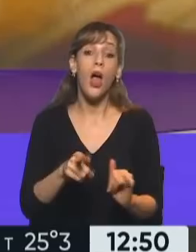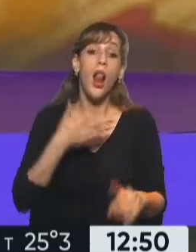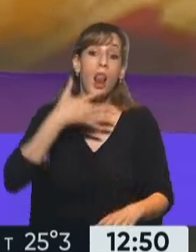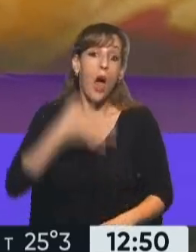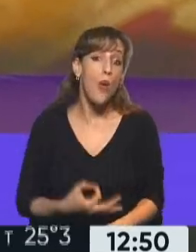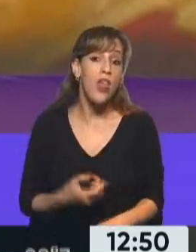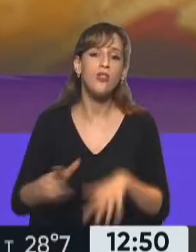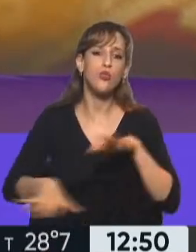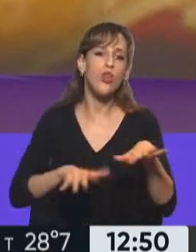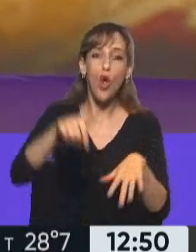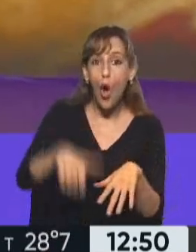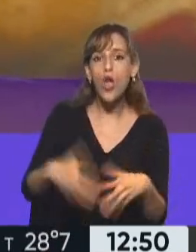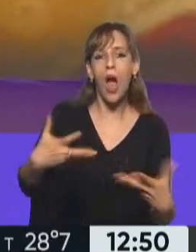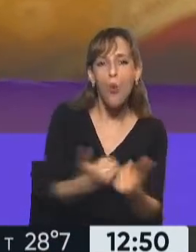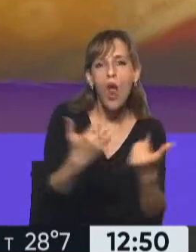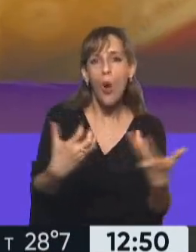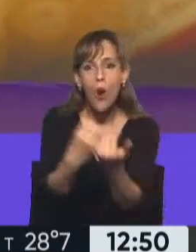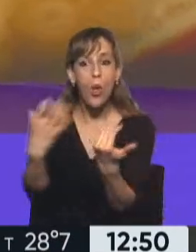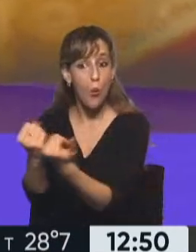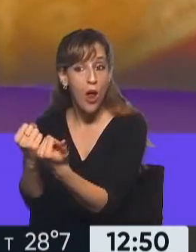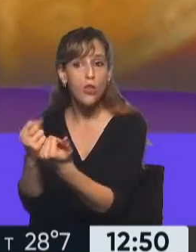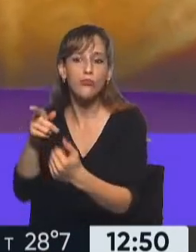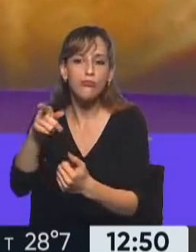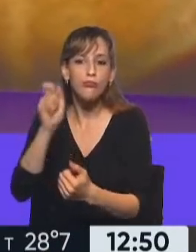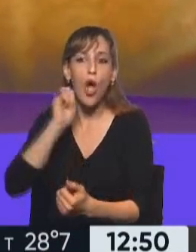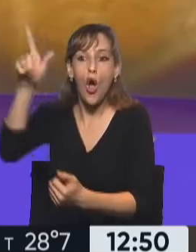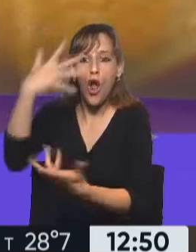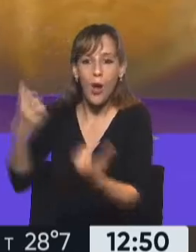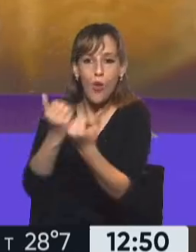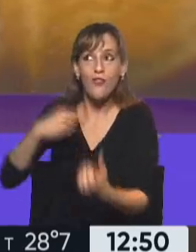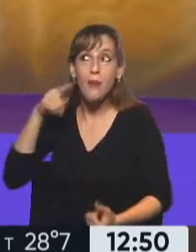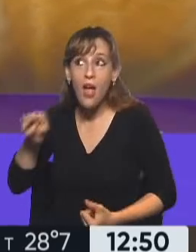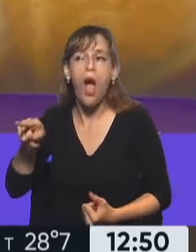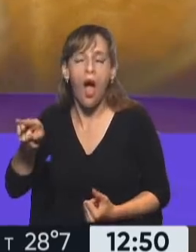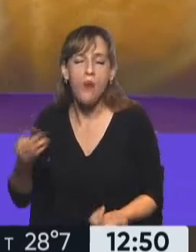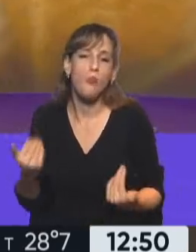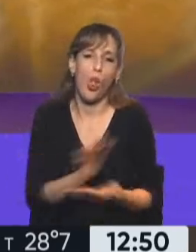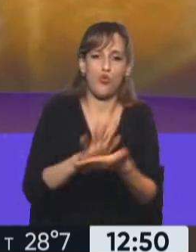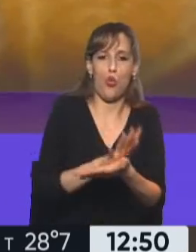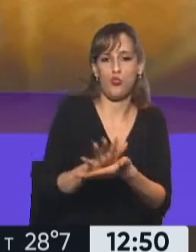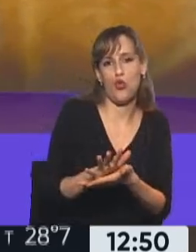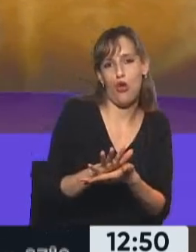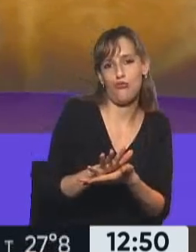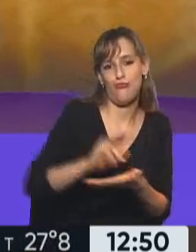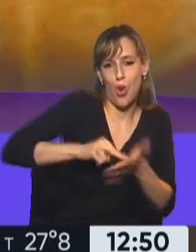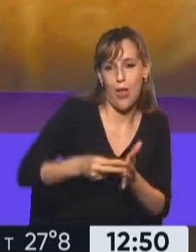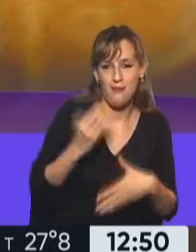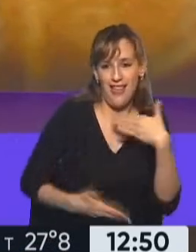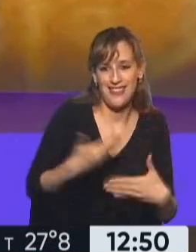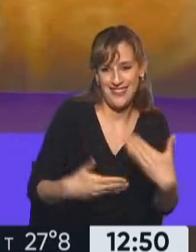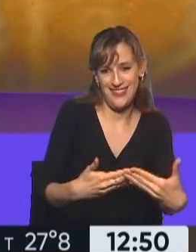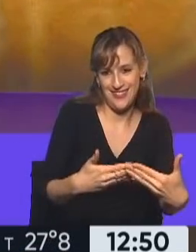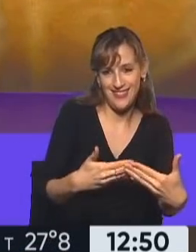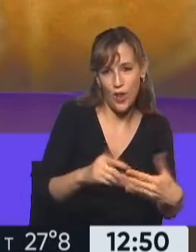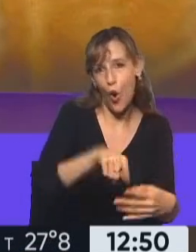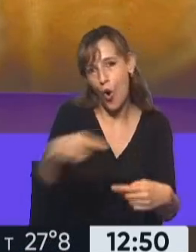este escenario de acuerdo, ¿qué te permite? Bueno, esto, resolver los problemas que vienen vinculados a no arreglar con el fondo. Es más bien lo